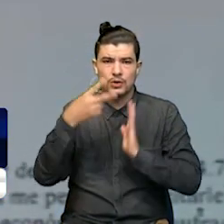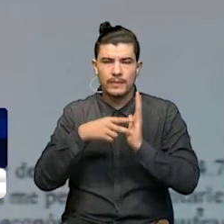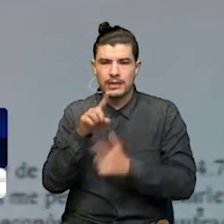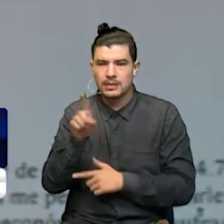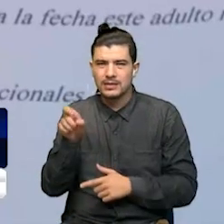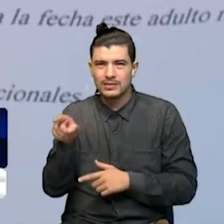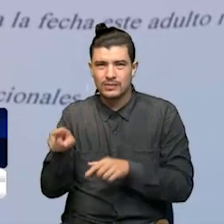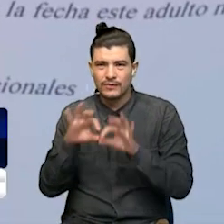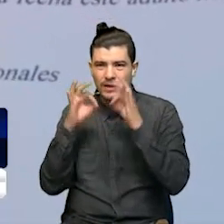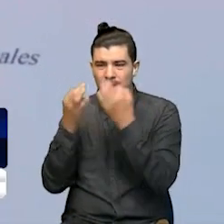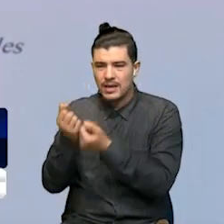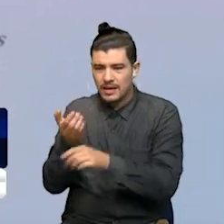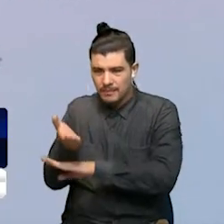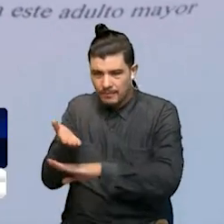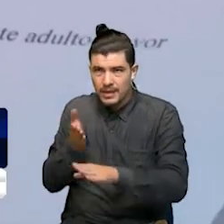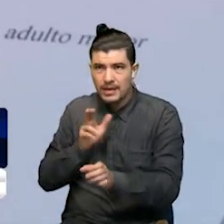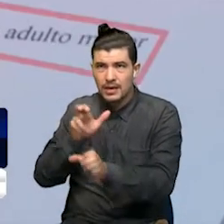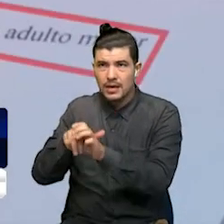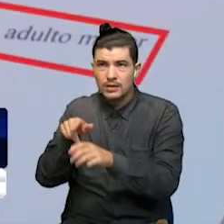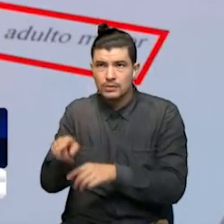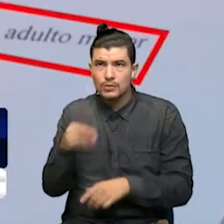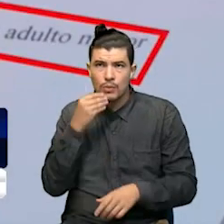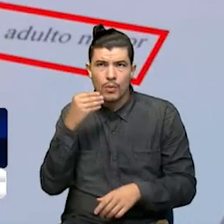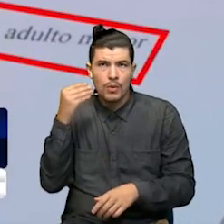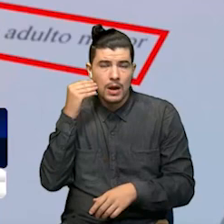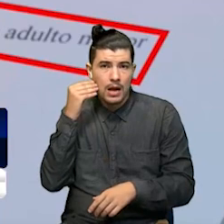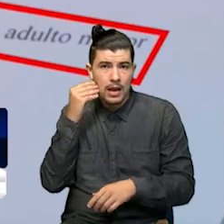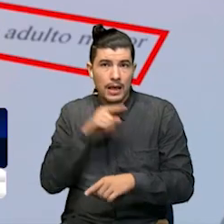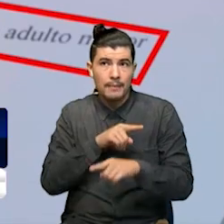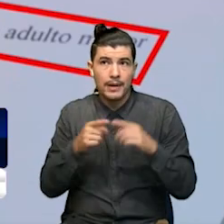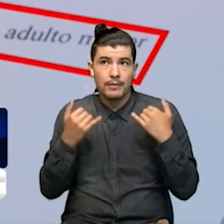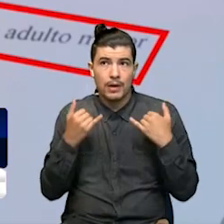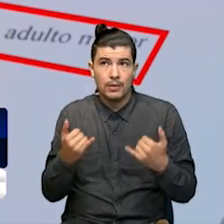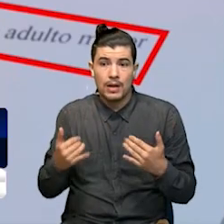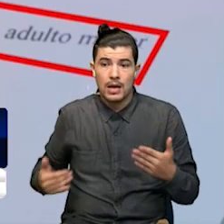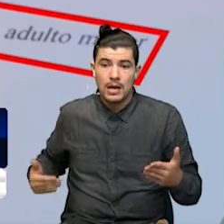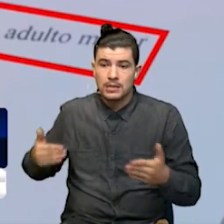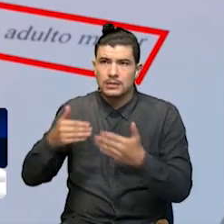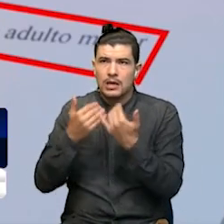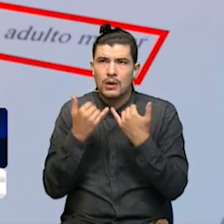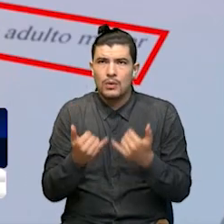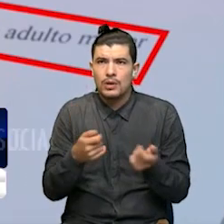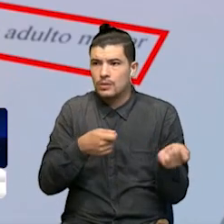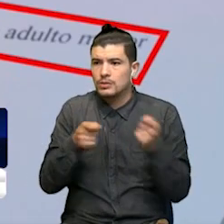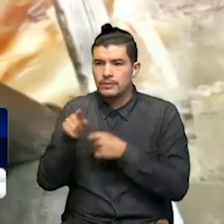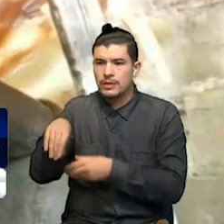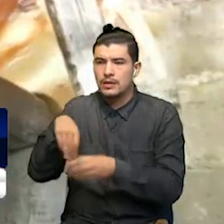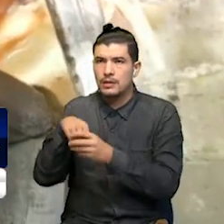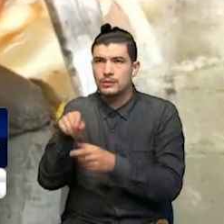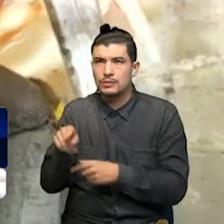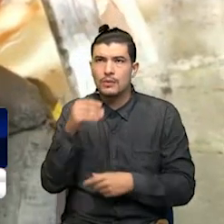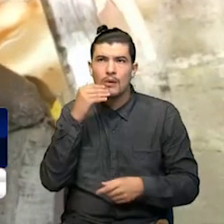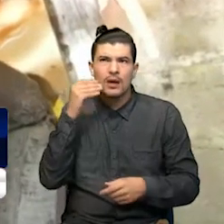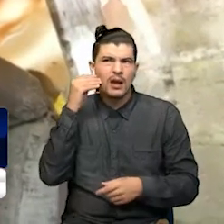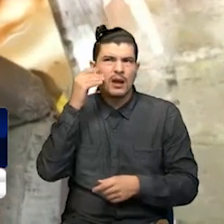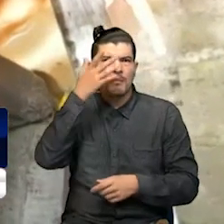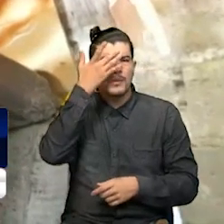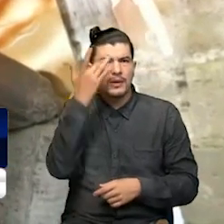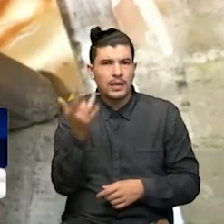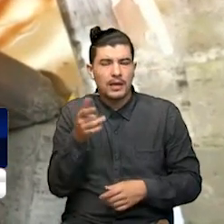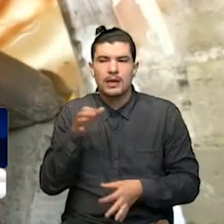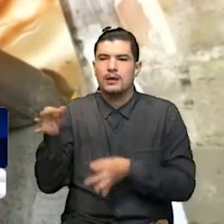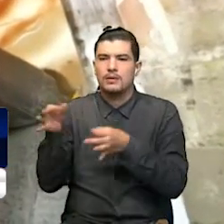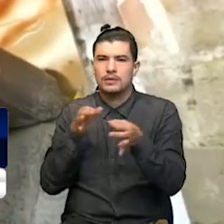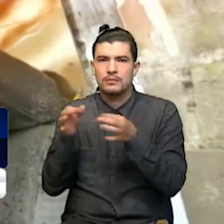Comisaría de Familia solicita un cupo en un hogar geriátrico. Sin embargo, hasta hoy no ha sido llevado a este lugar. El porqué lo